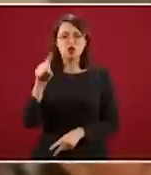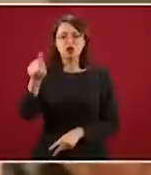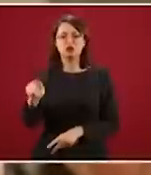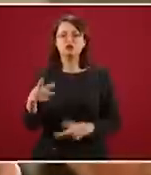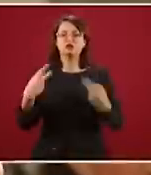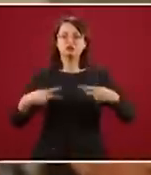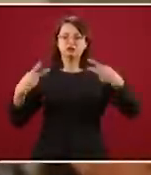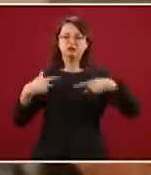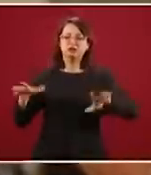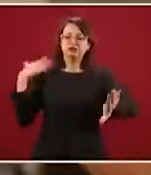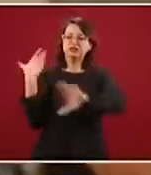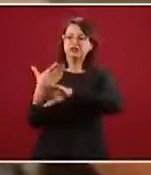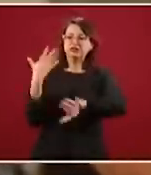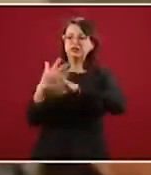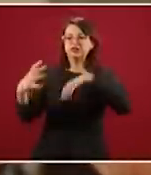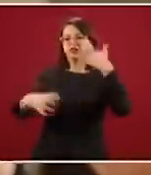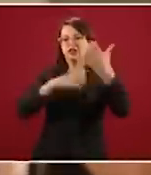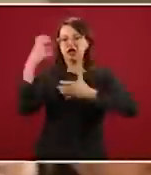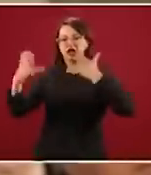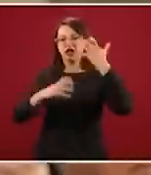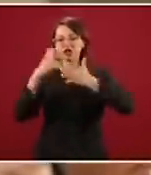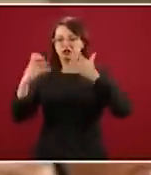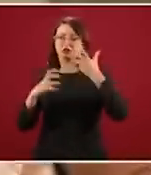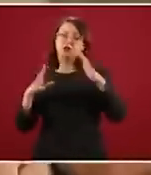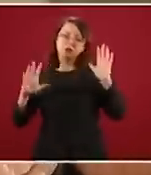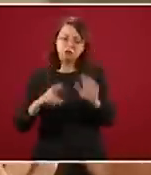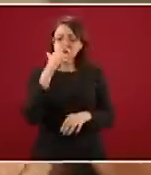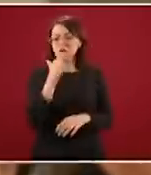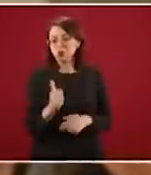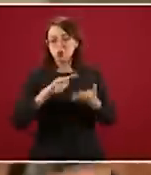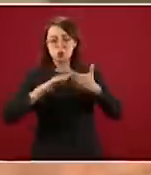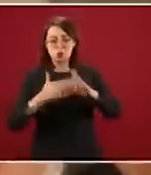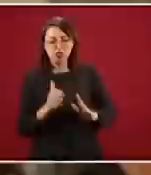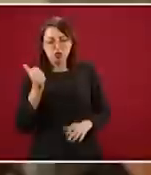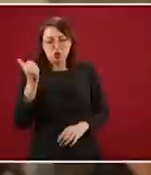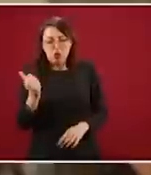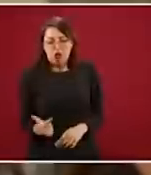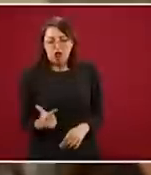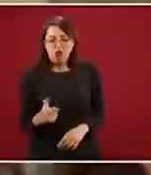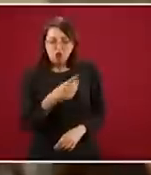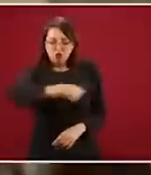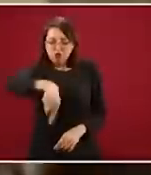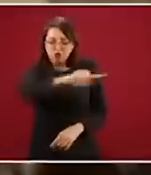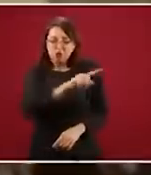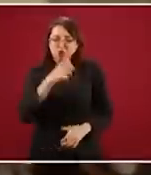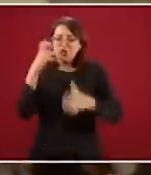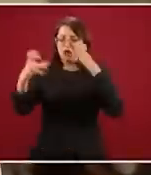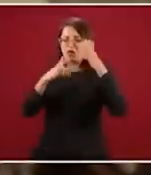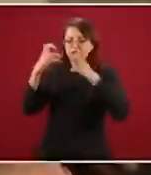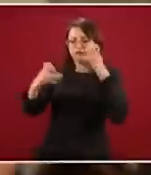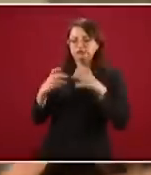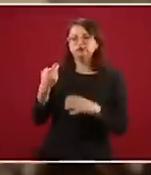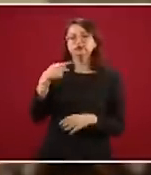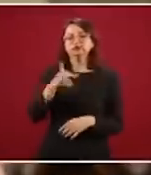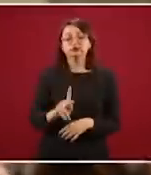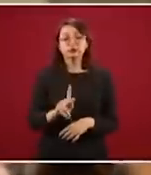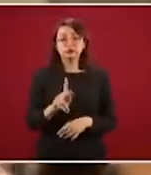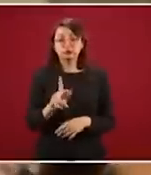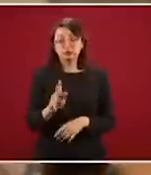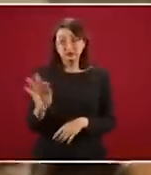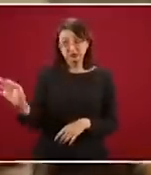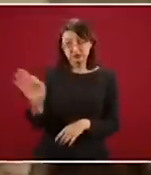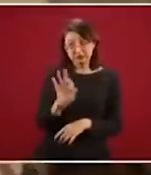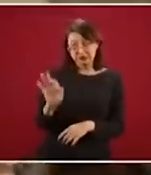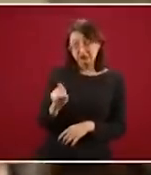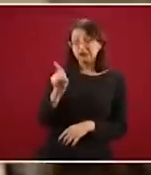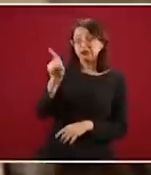atacándolo, gritándole, digo, tiene sus razones y sus motivos, pero no al grado de exponer su seguridad. En